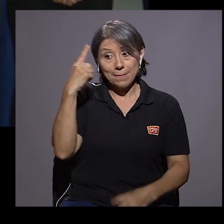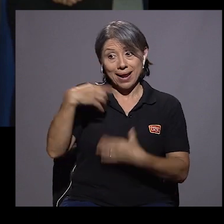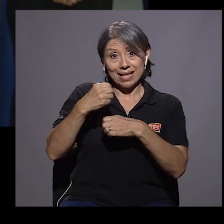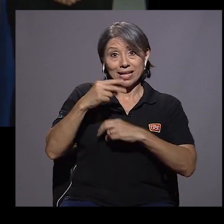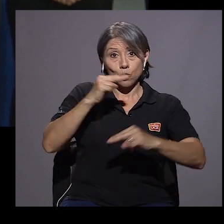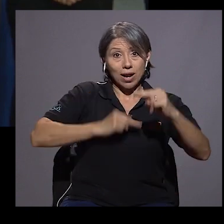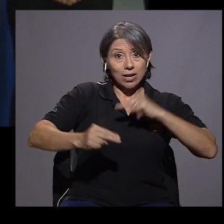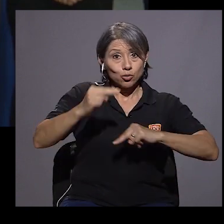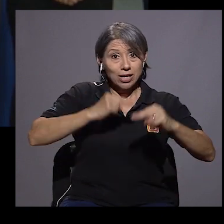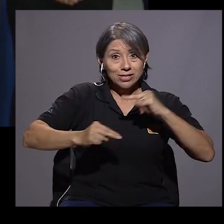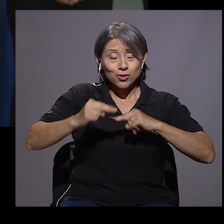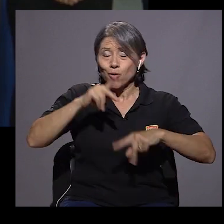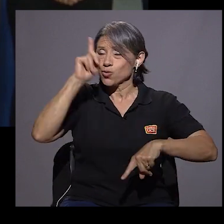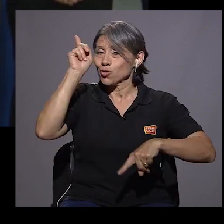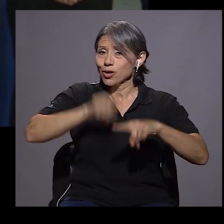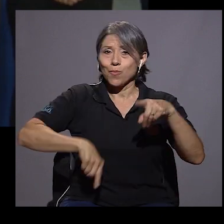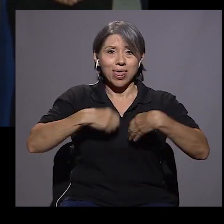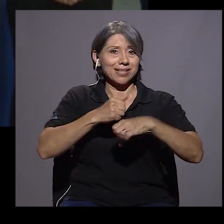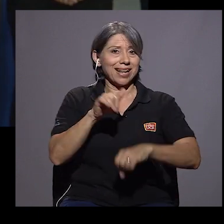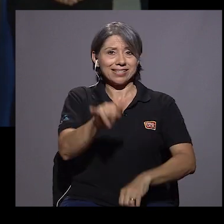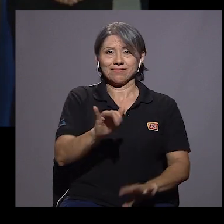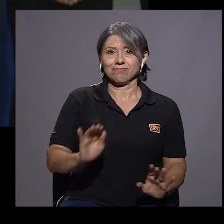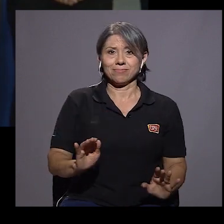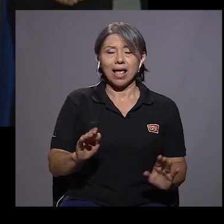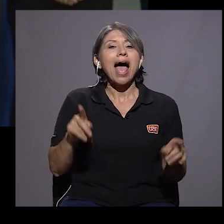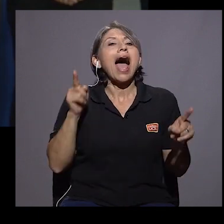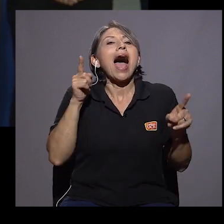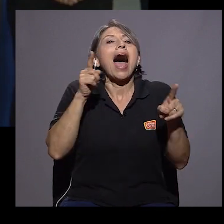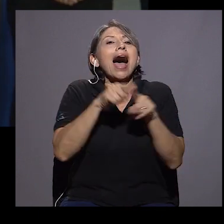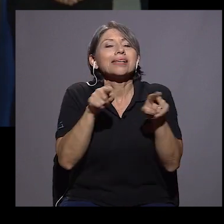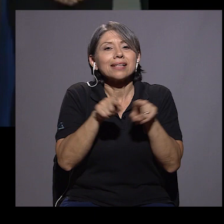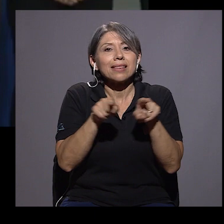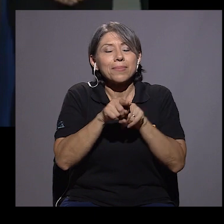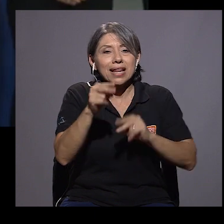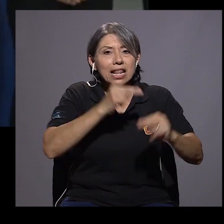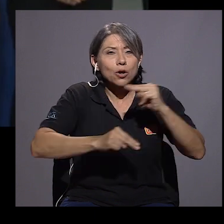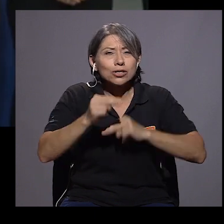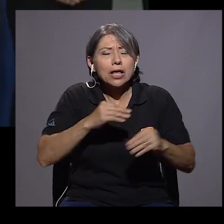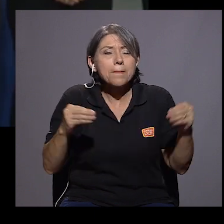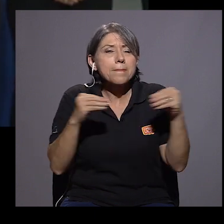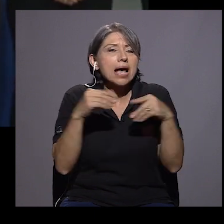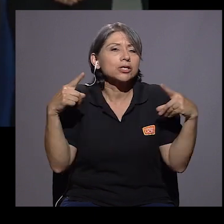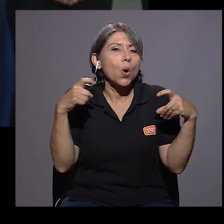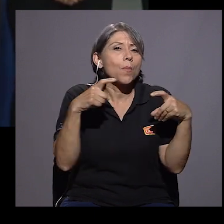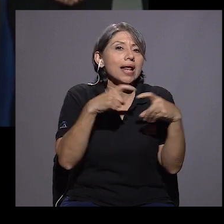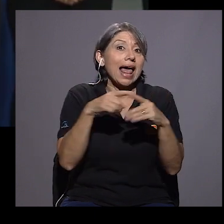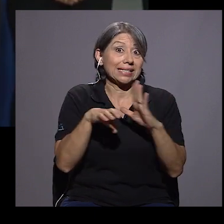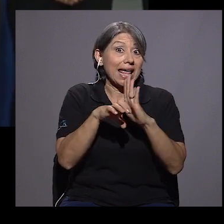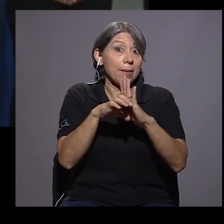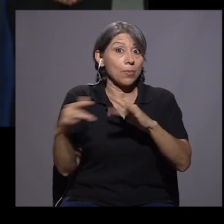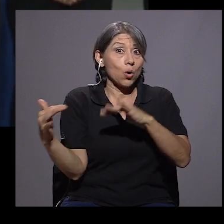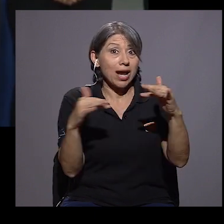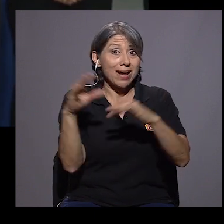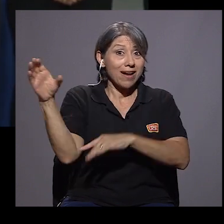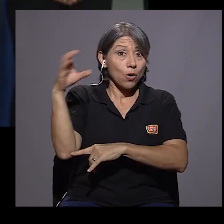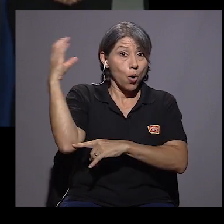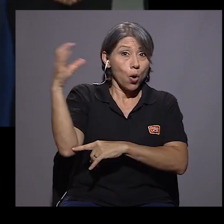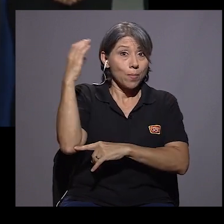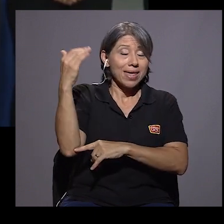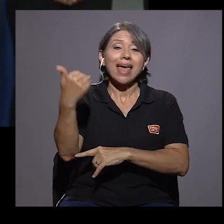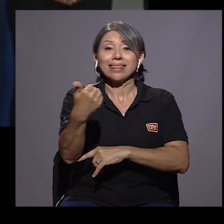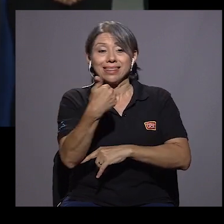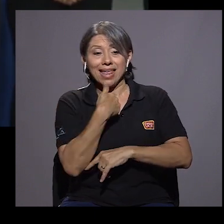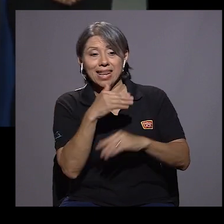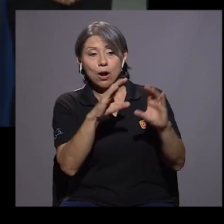negociación nunca se puede dar de esa manera. Hasta las negociaciones más complicadas de la guerra en Colombia,